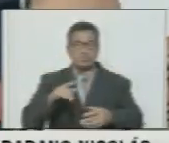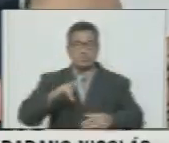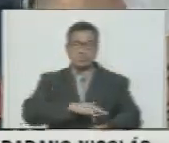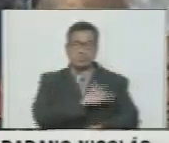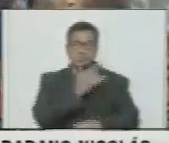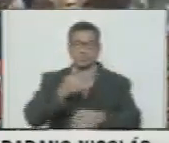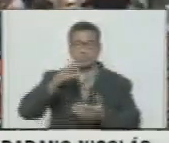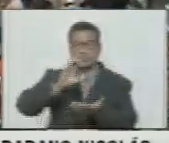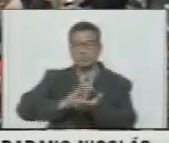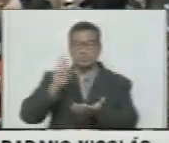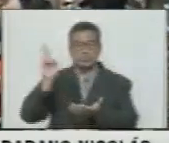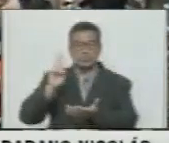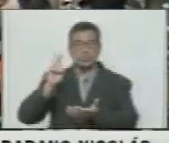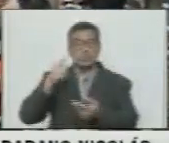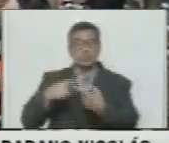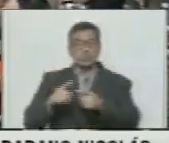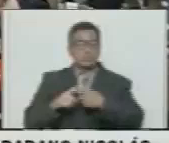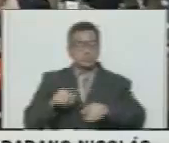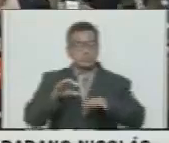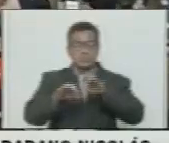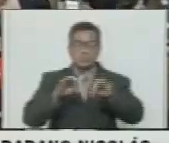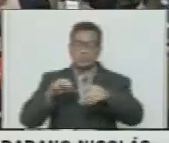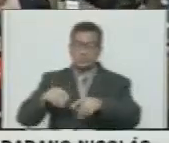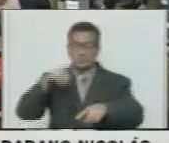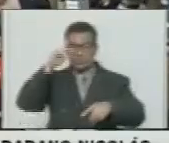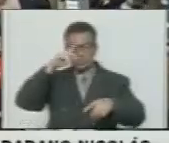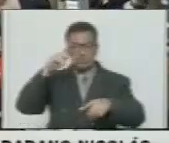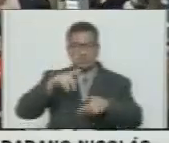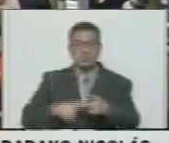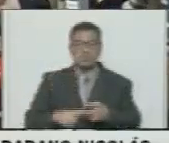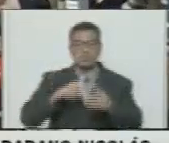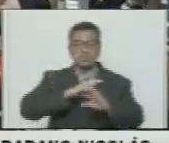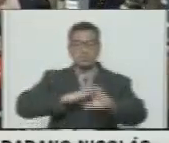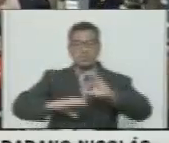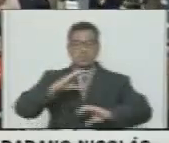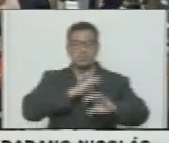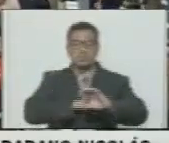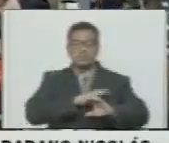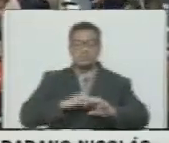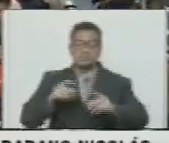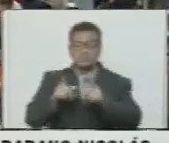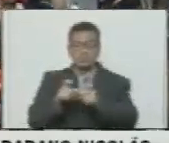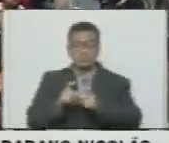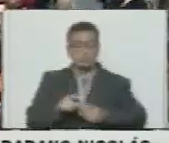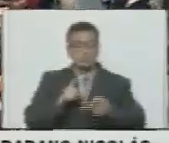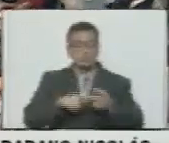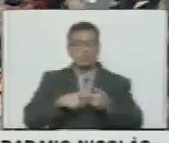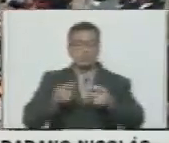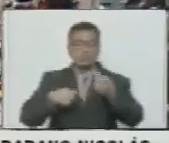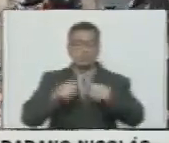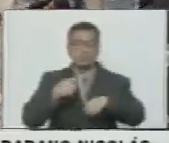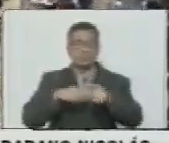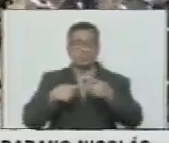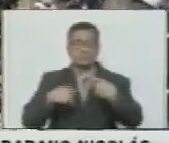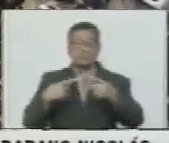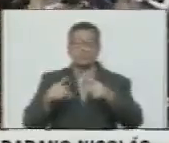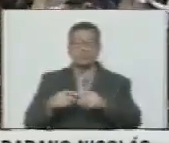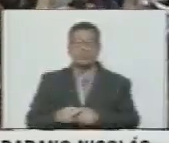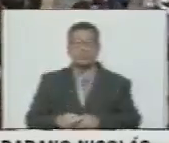de la Universidad Central de Venezuela con diversas especializaciones en materia de ciencias sociales, aduanas y